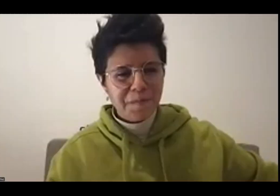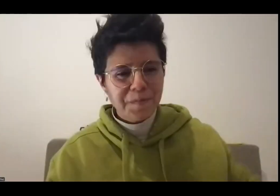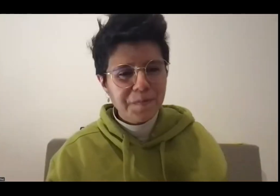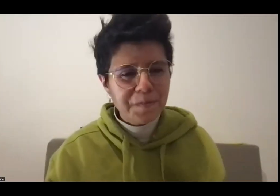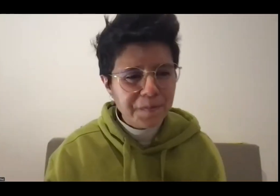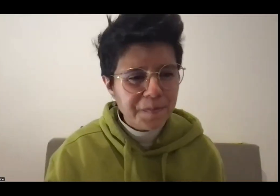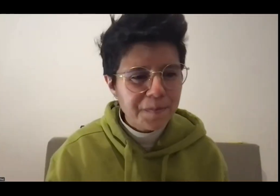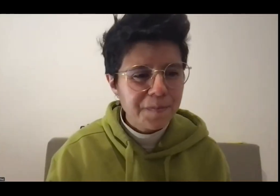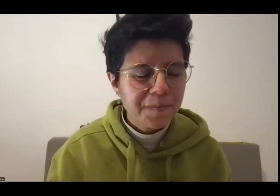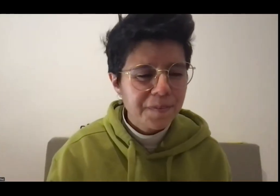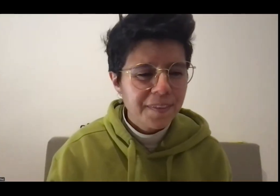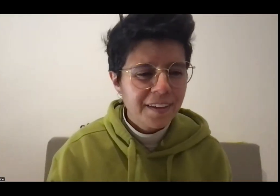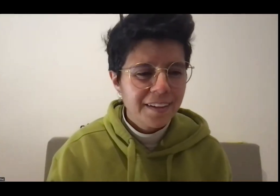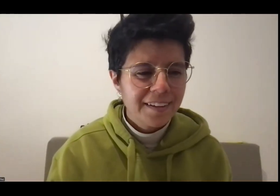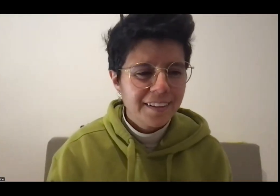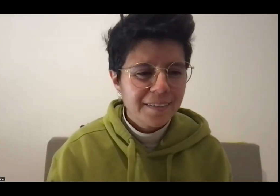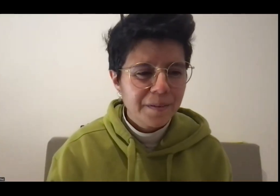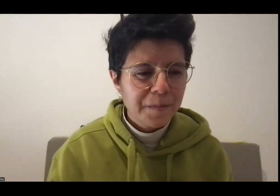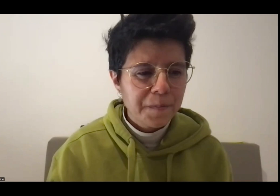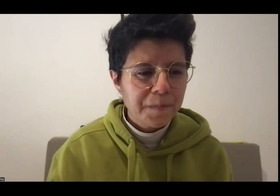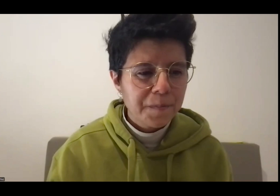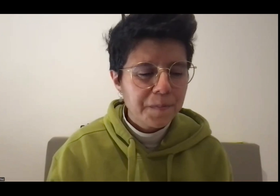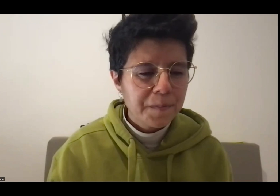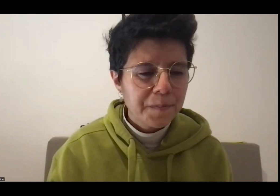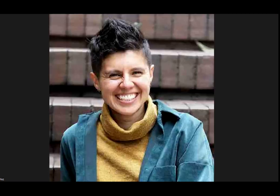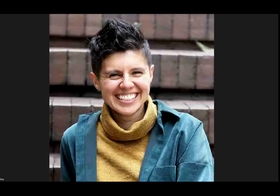Preciosísima. Gracias.